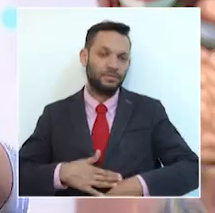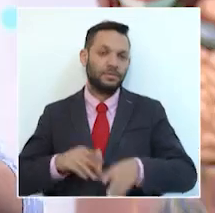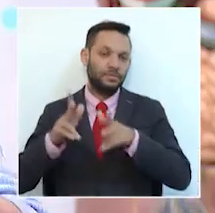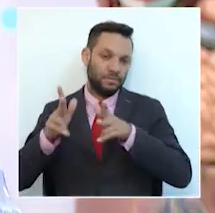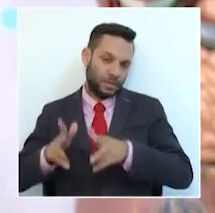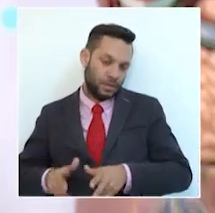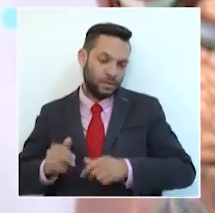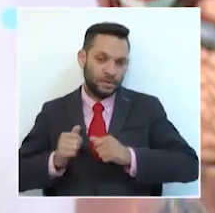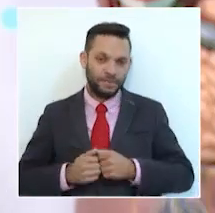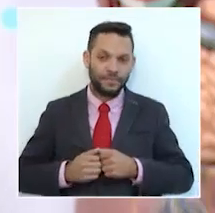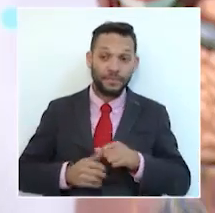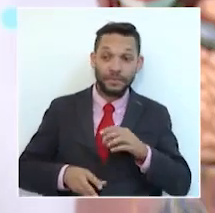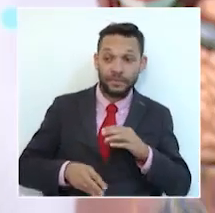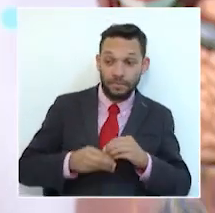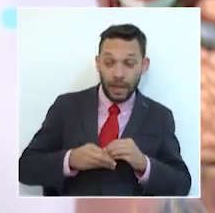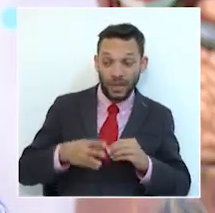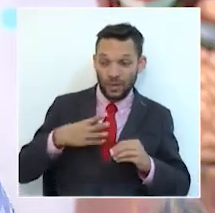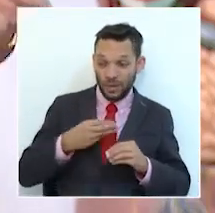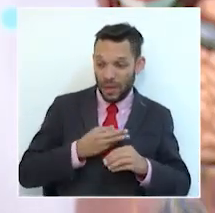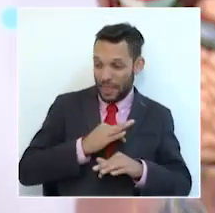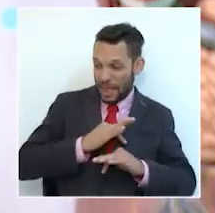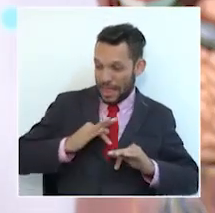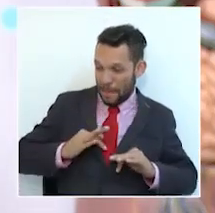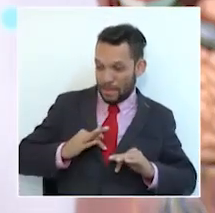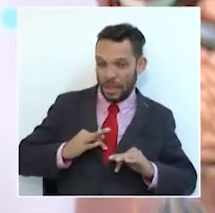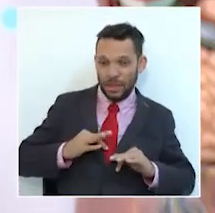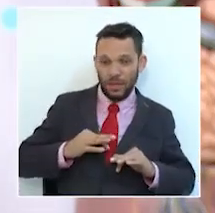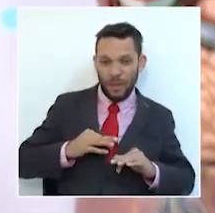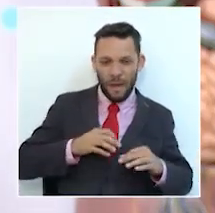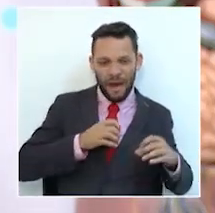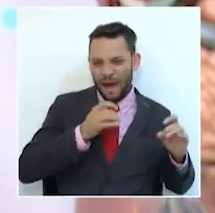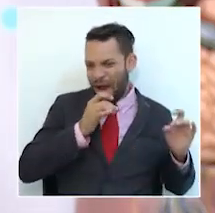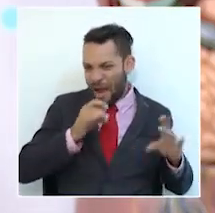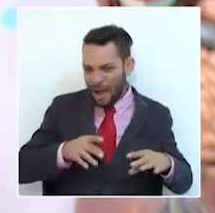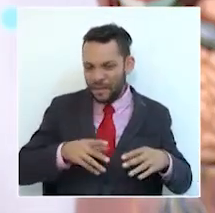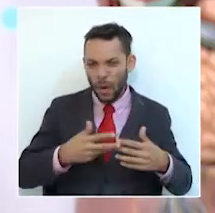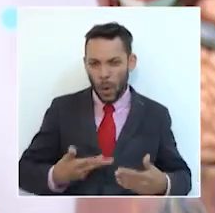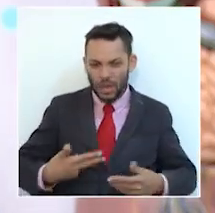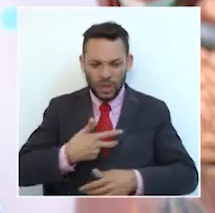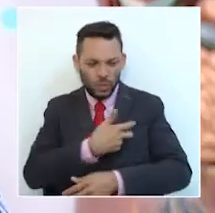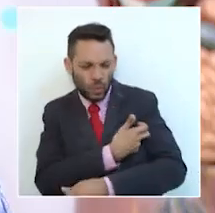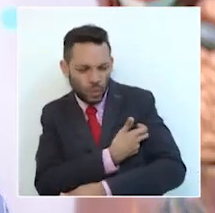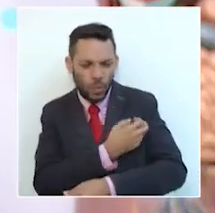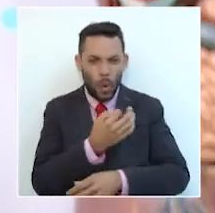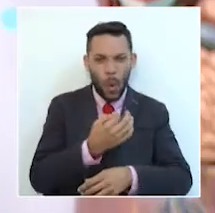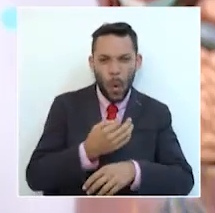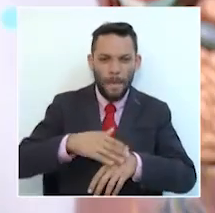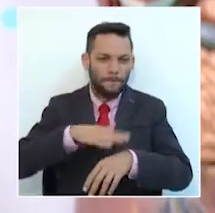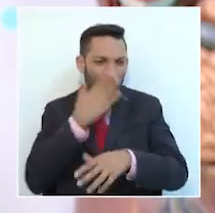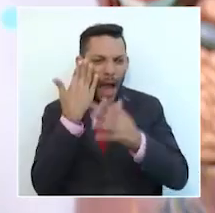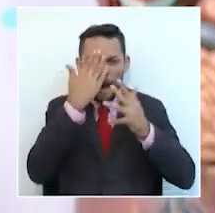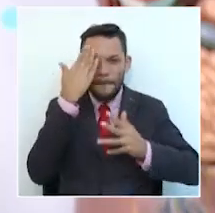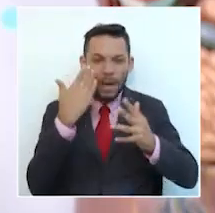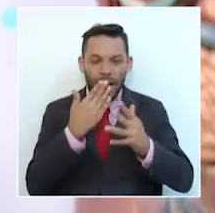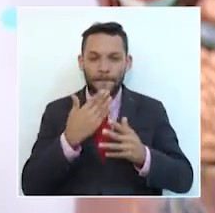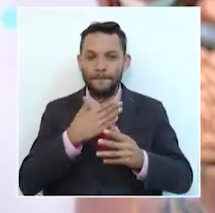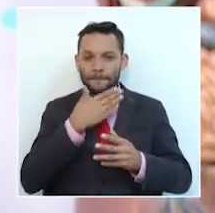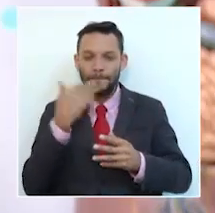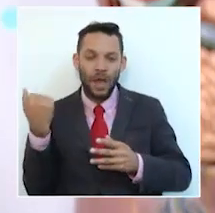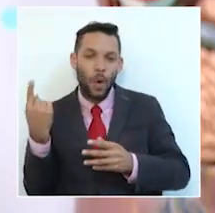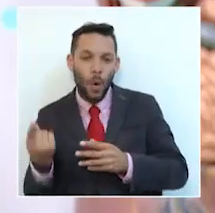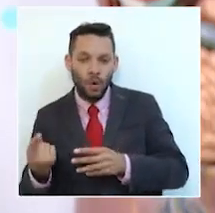retrasamos la aplicación de tratamientos terapéuticos digamos más agresivos y es una medicina digamos más natural y más